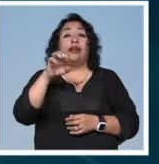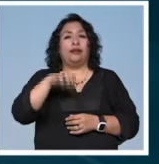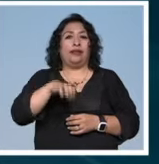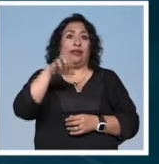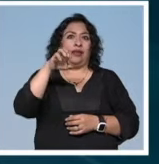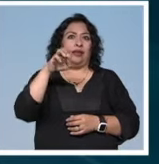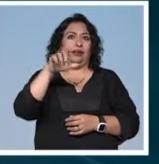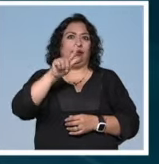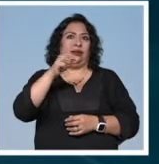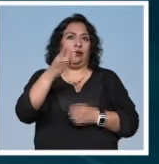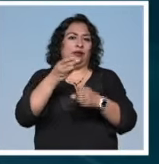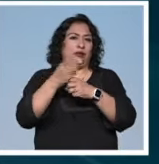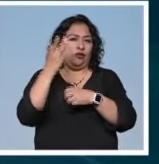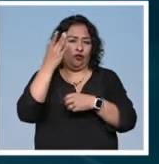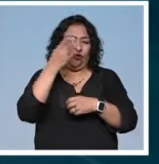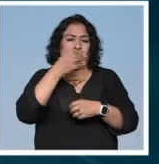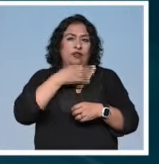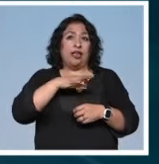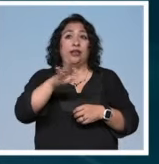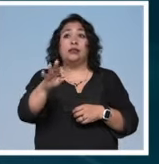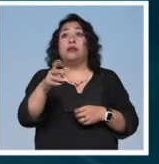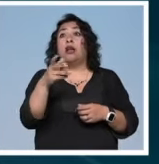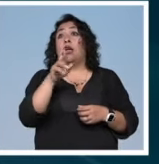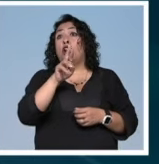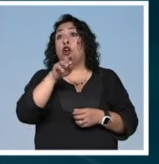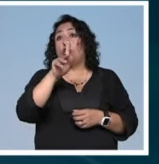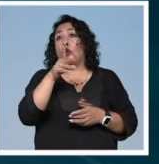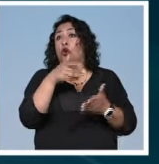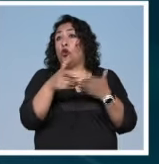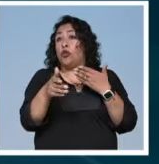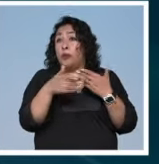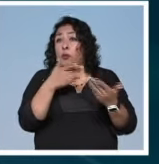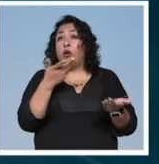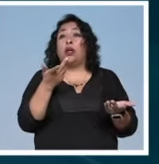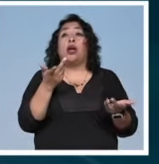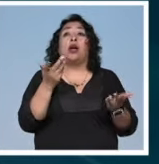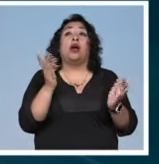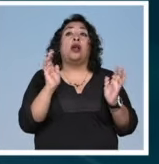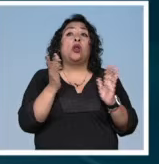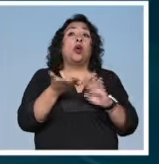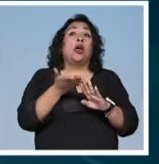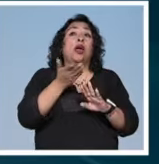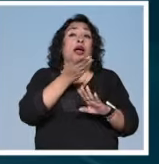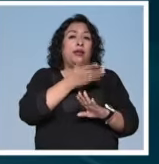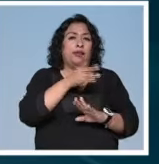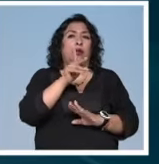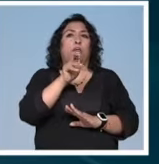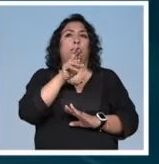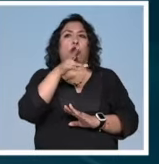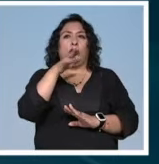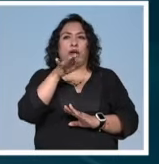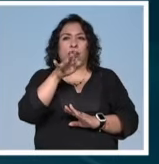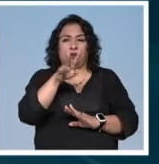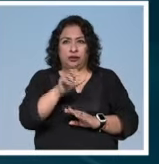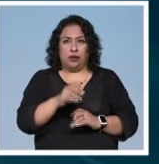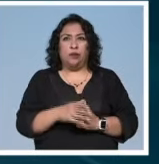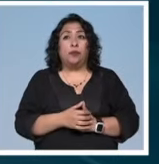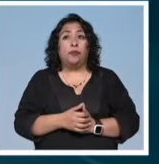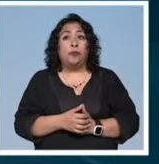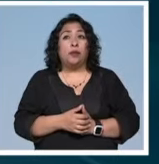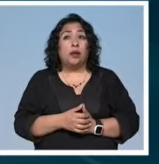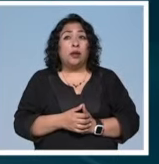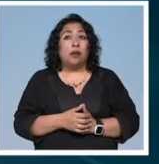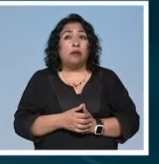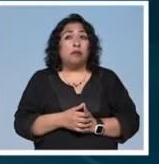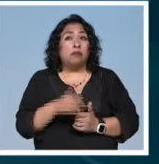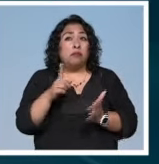años de edad, referente a la escena del rock, rock contemporáneo, rock pues en su momento progresivo, pero también de las power ballads, muy de moda en los